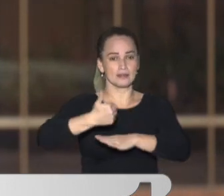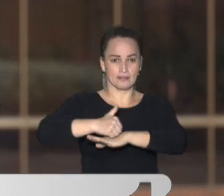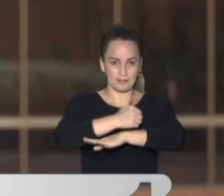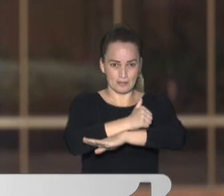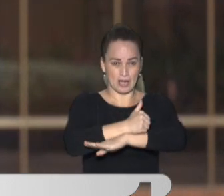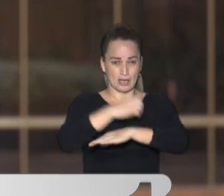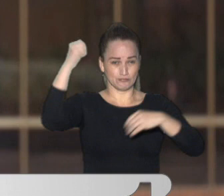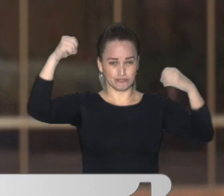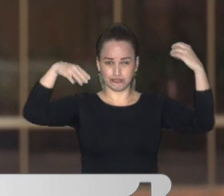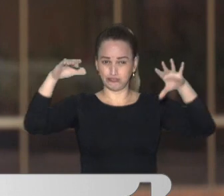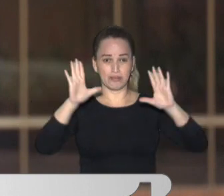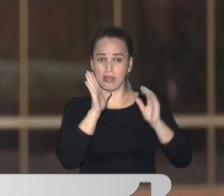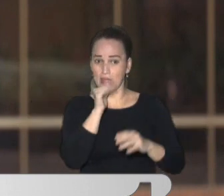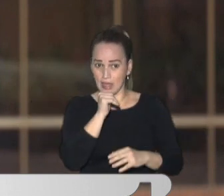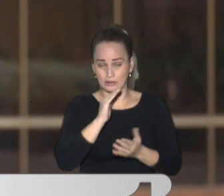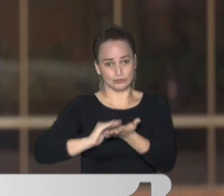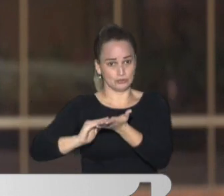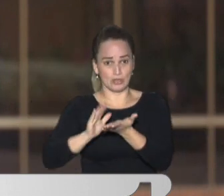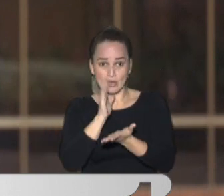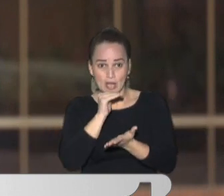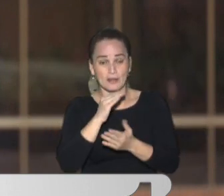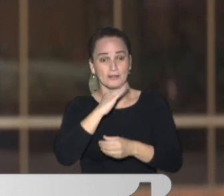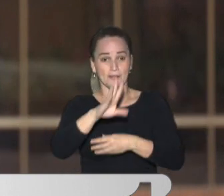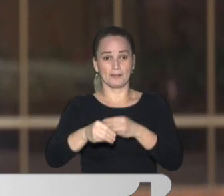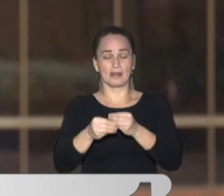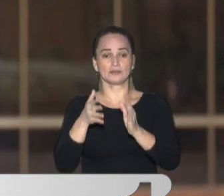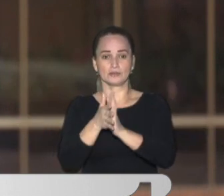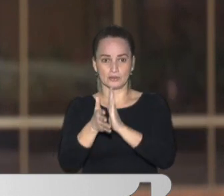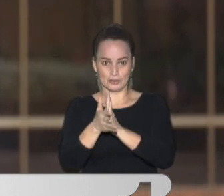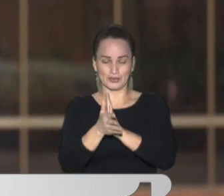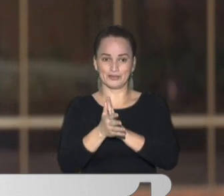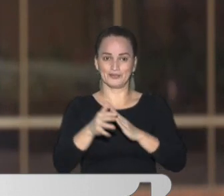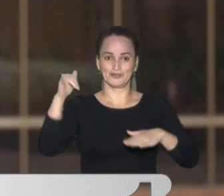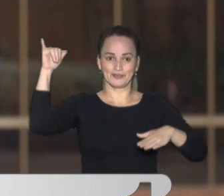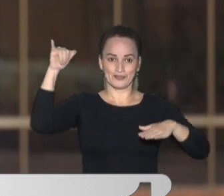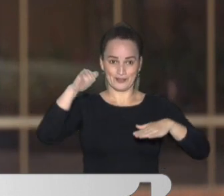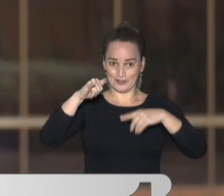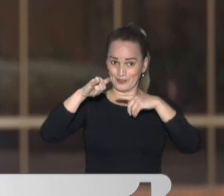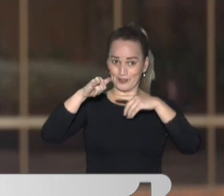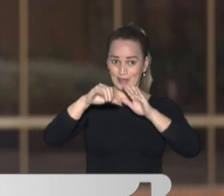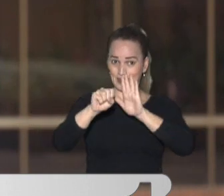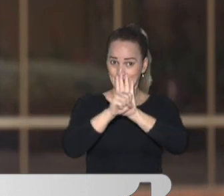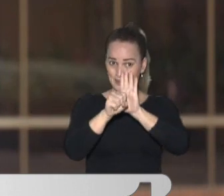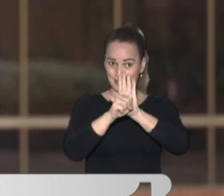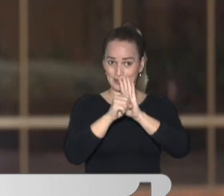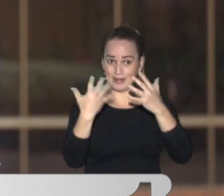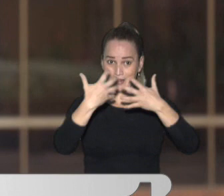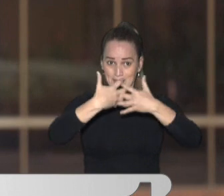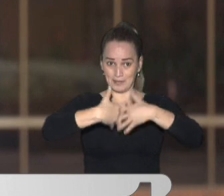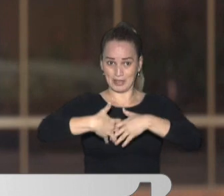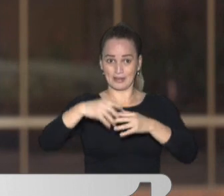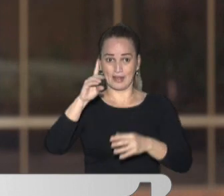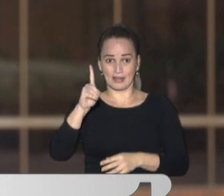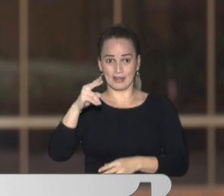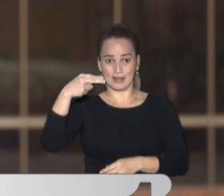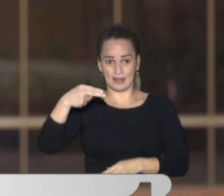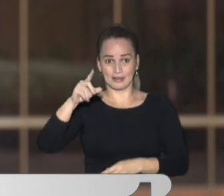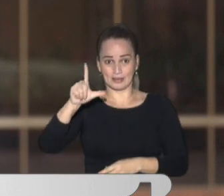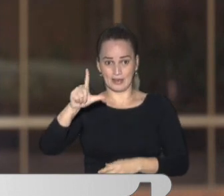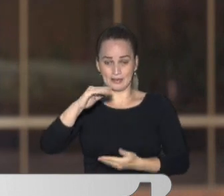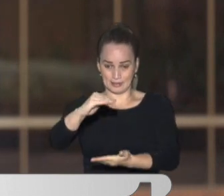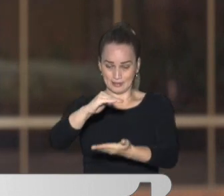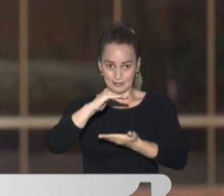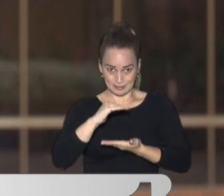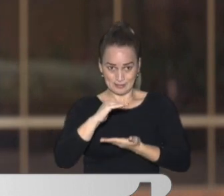5:05 de la mañana arribó a Bogotá un avión de la empresa DHL con 50.310 nuevas dosis